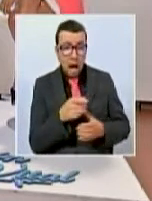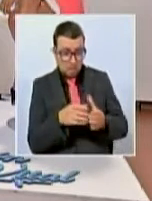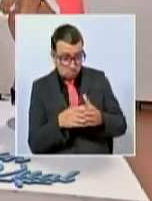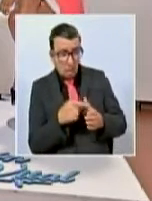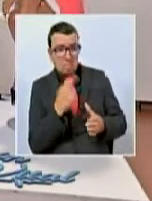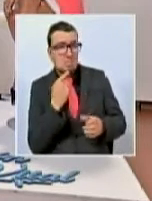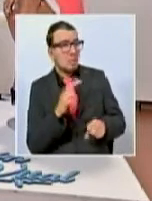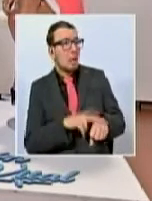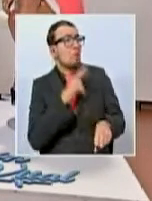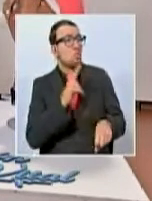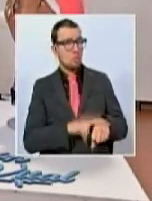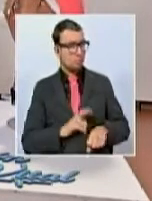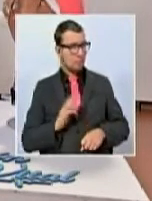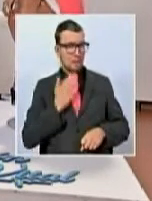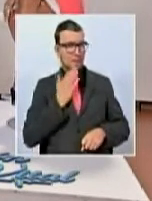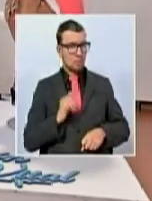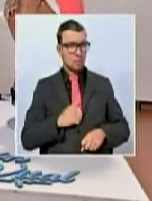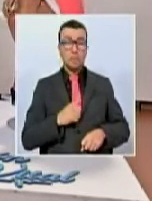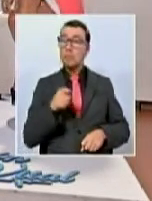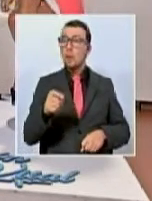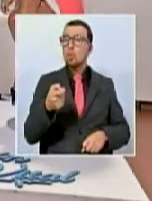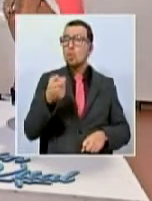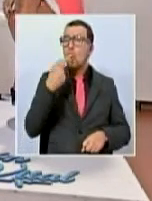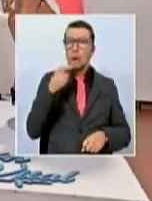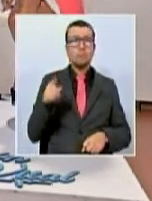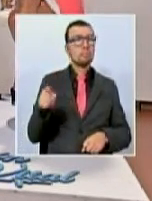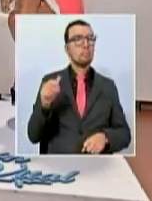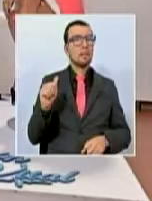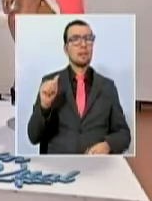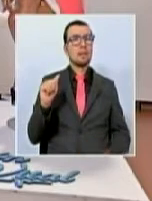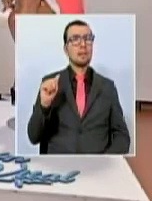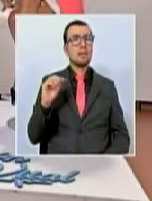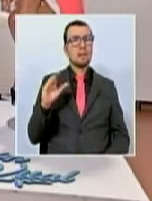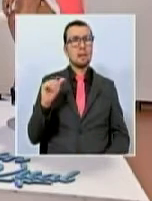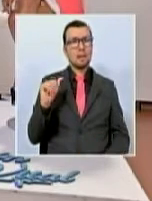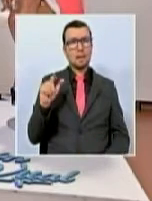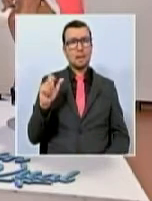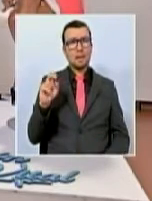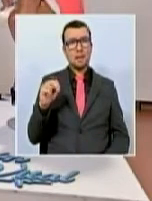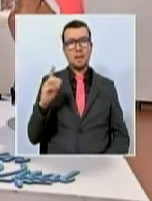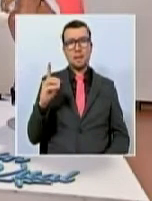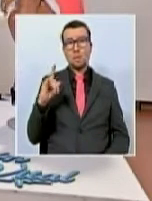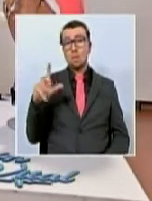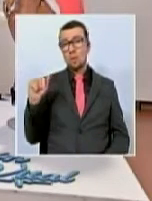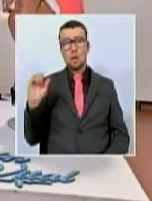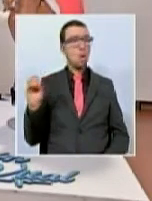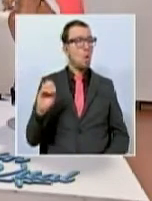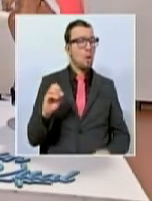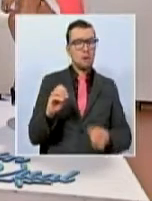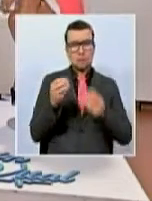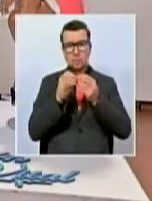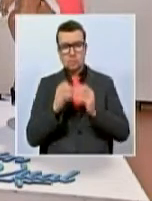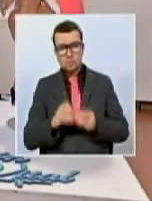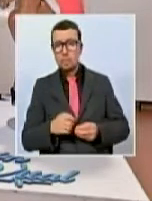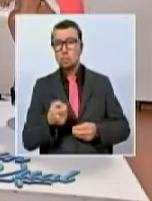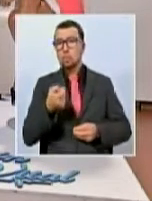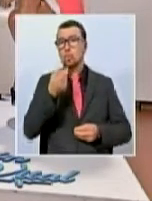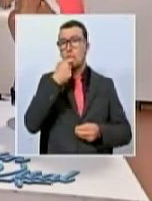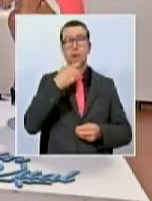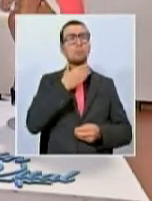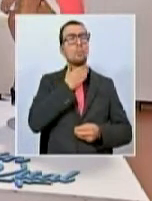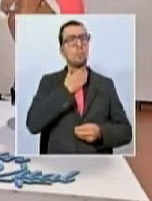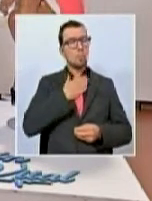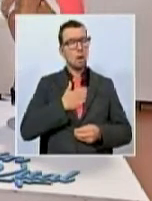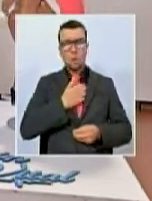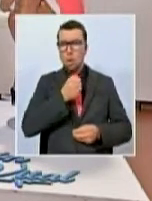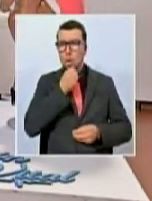Vamos a sacar un elixir de caléndula, vamos a hacer un producto para la tos, o X producto.